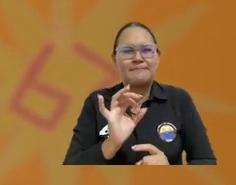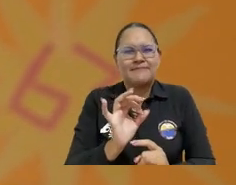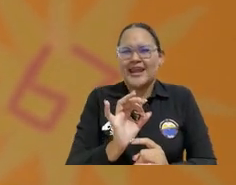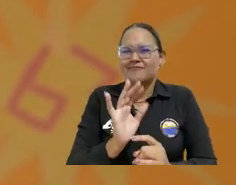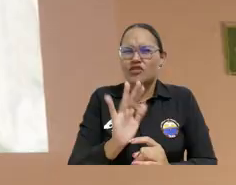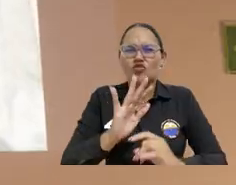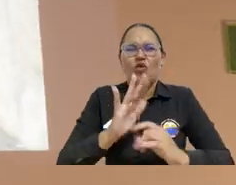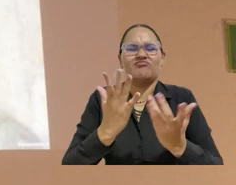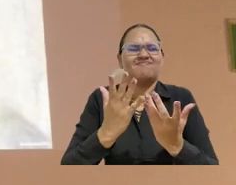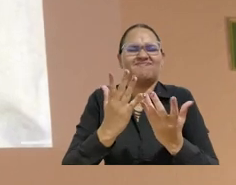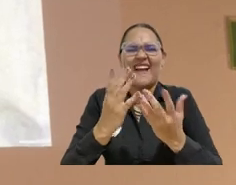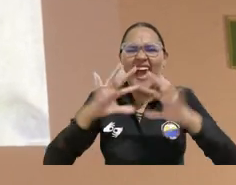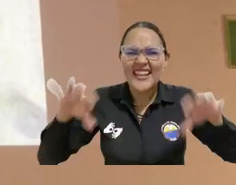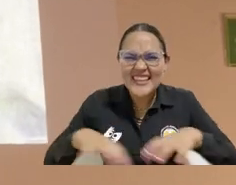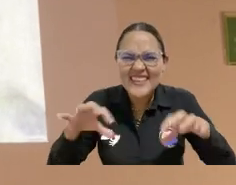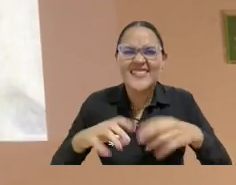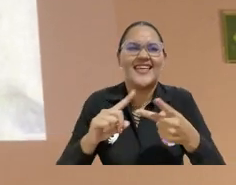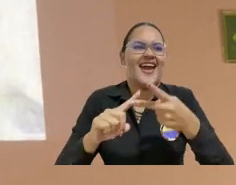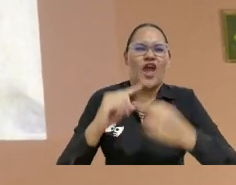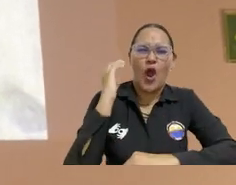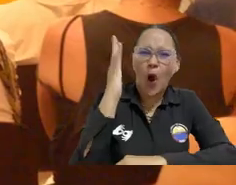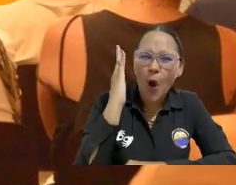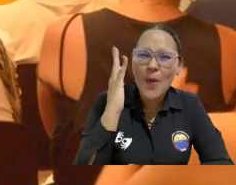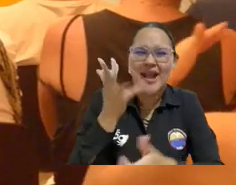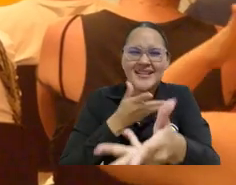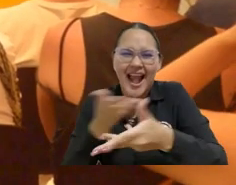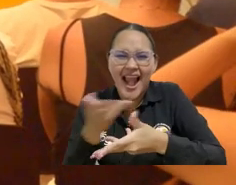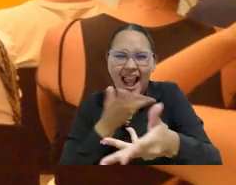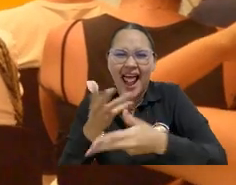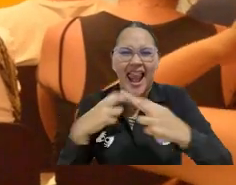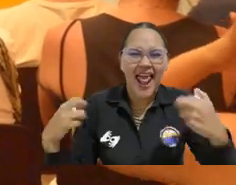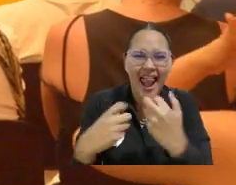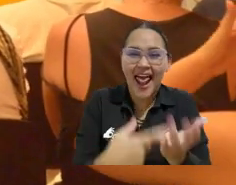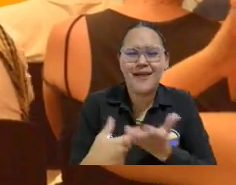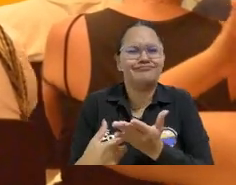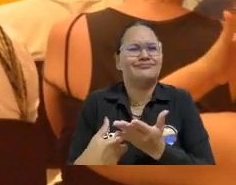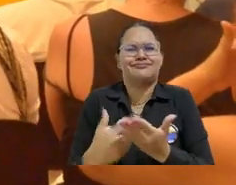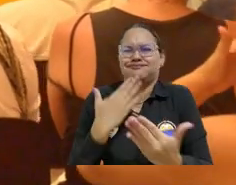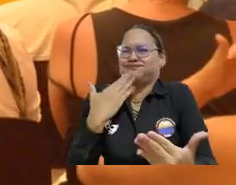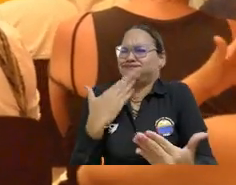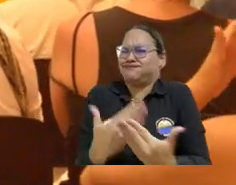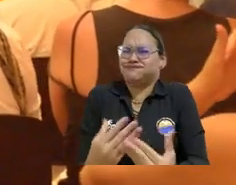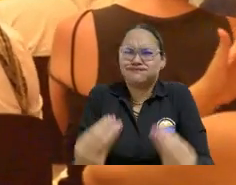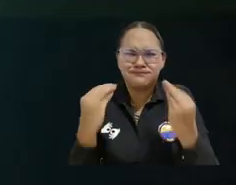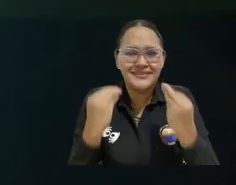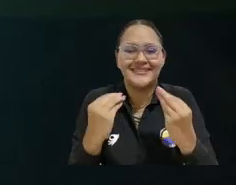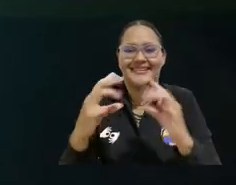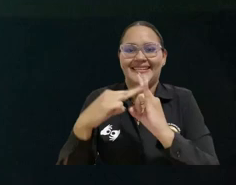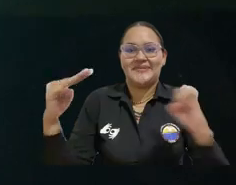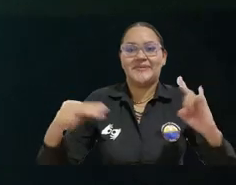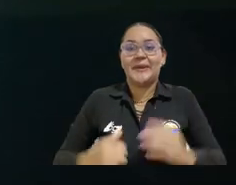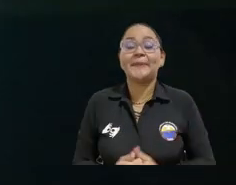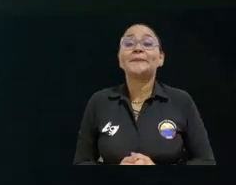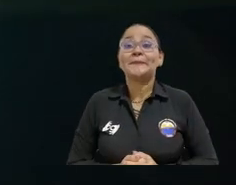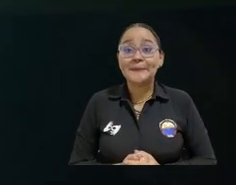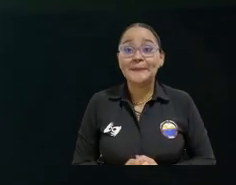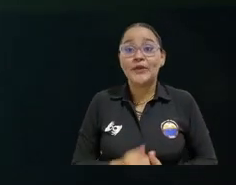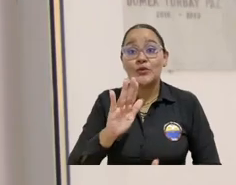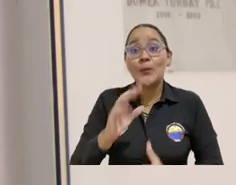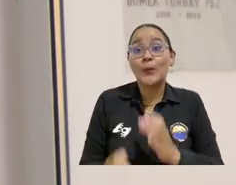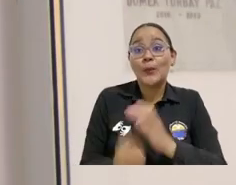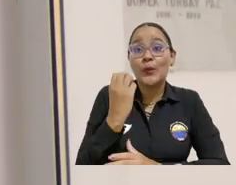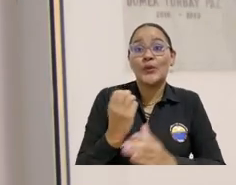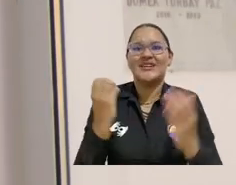de este evento, con ejercicios académicos, conferencias, charlas. Por eso le agradezco inmensamente a la Universidad del